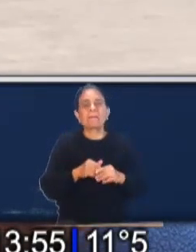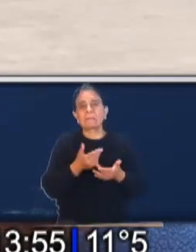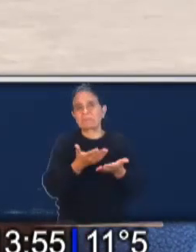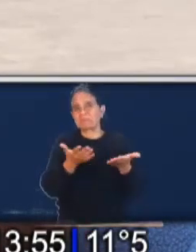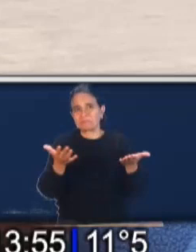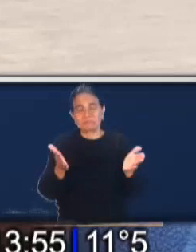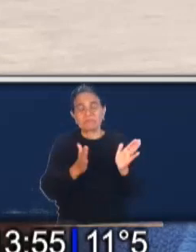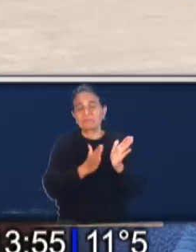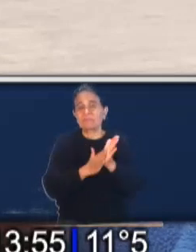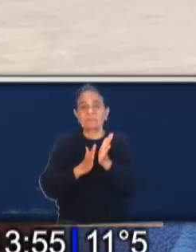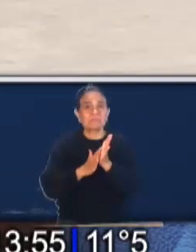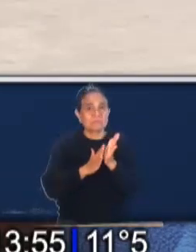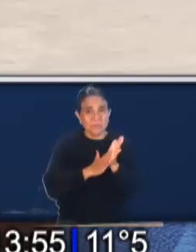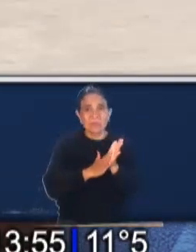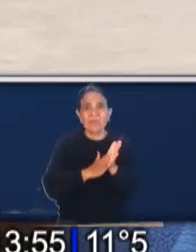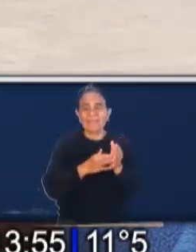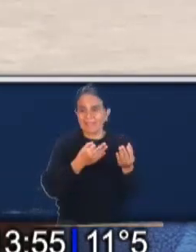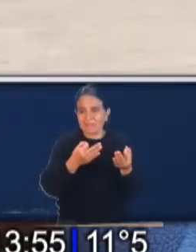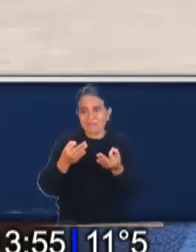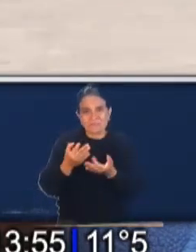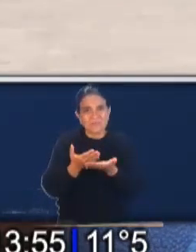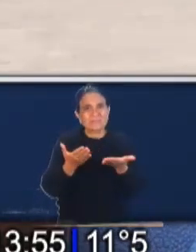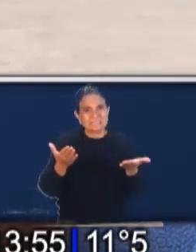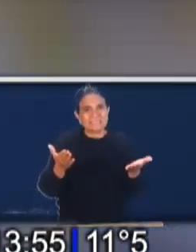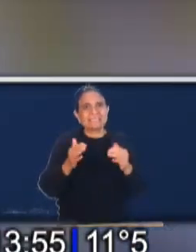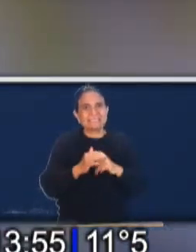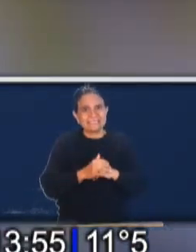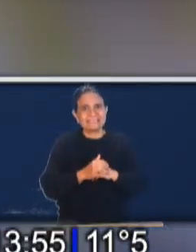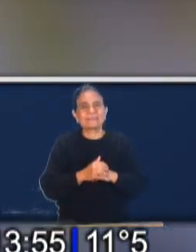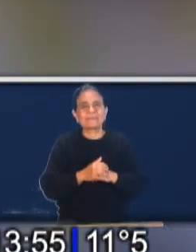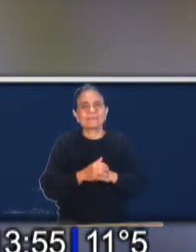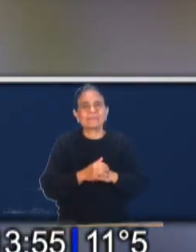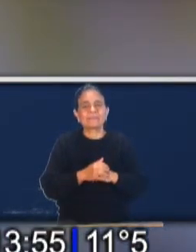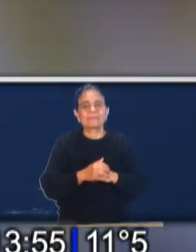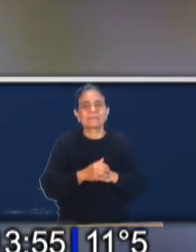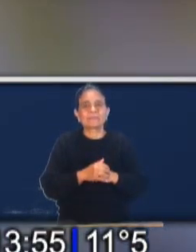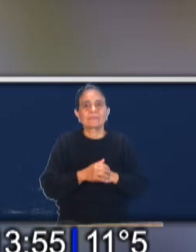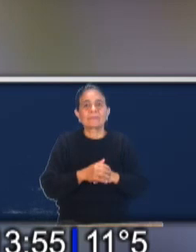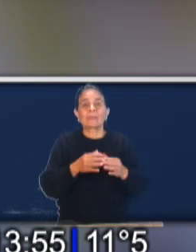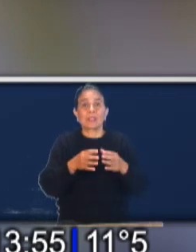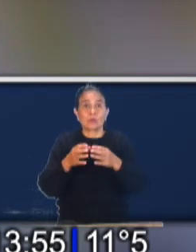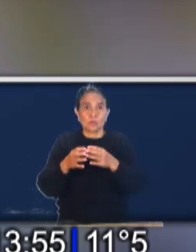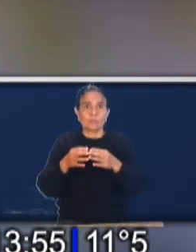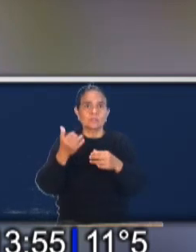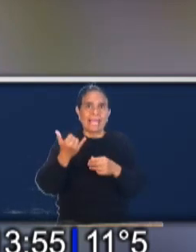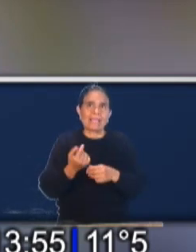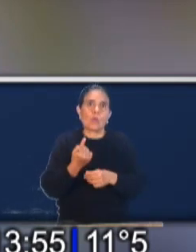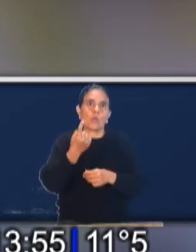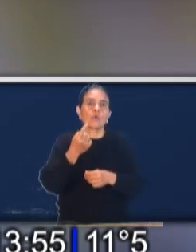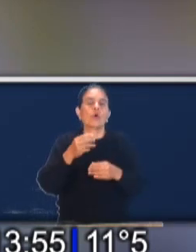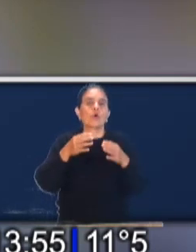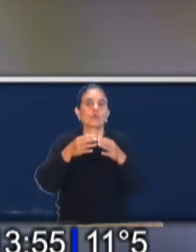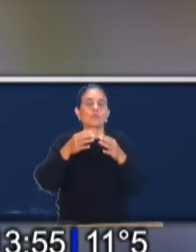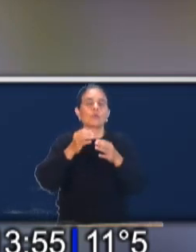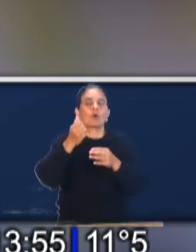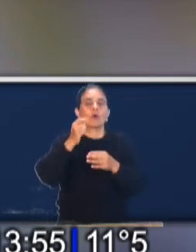una propuesta artística, ¿no? A los vecinos y las vecinas de la ciudad. Ya tenemos varios grupos, entre ellos, el Algarroba, que va a ser el cierre,